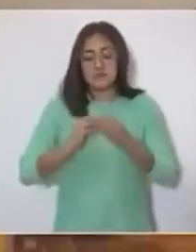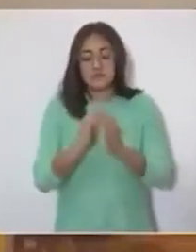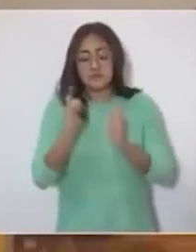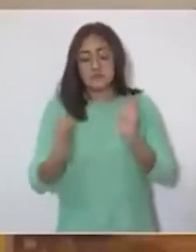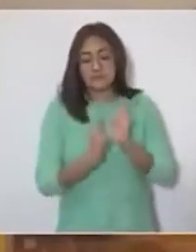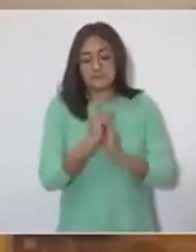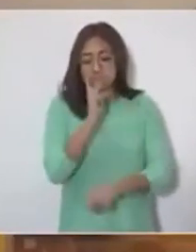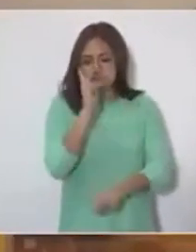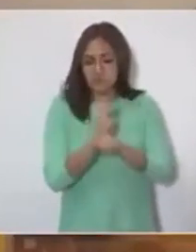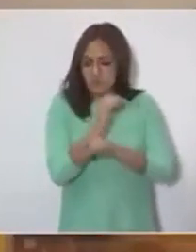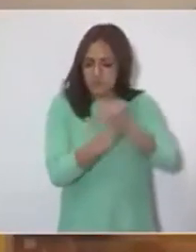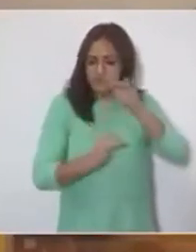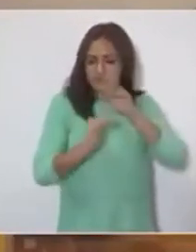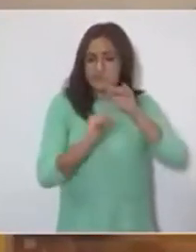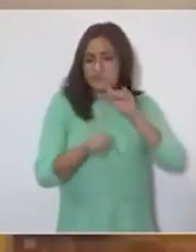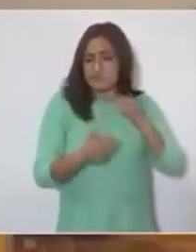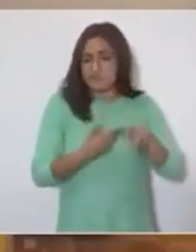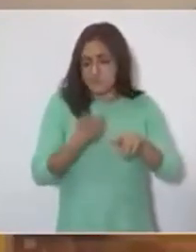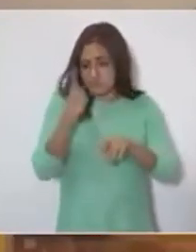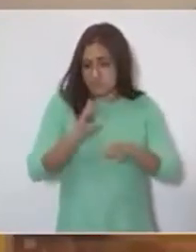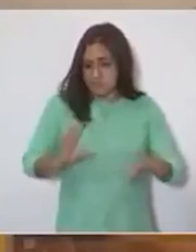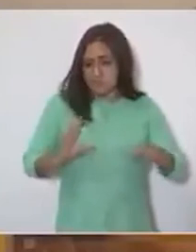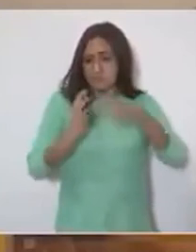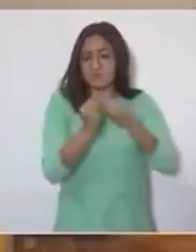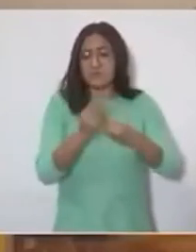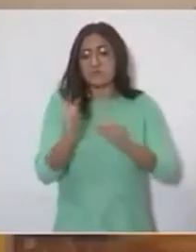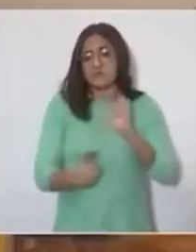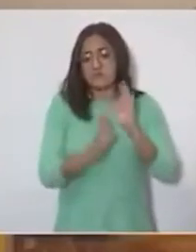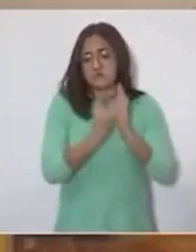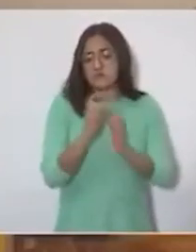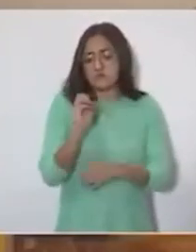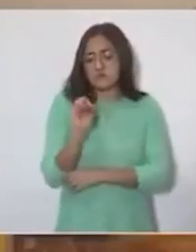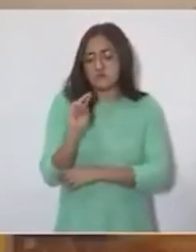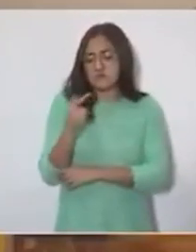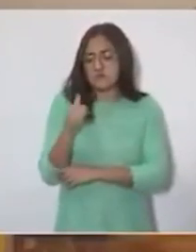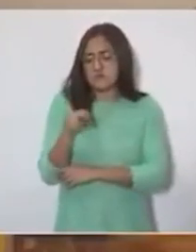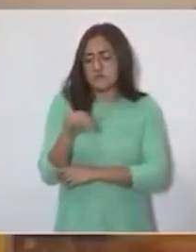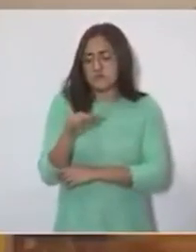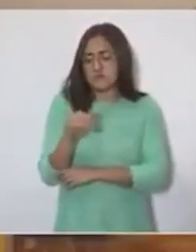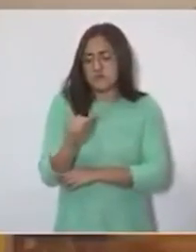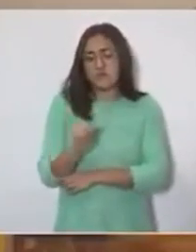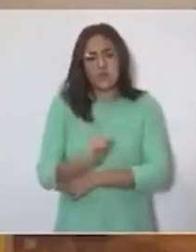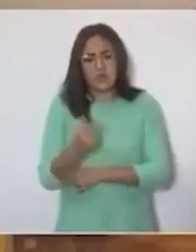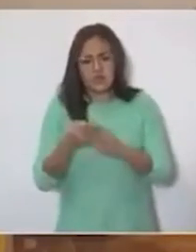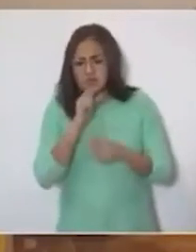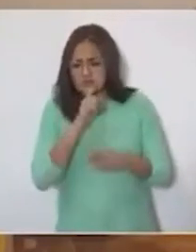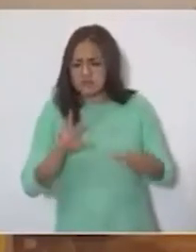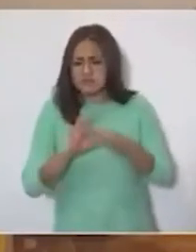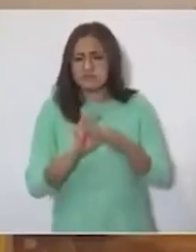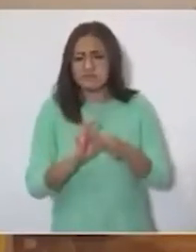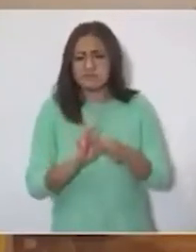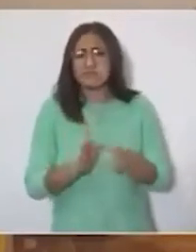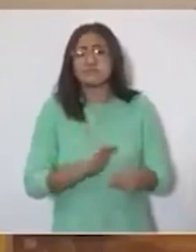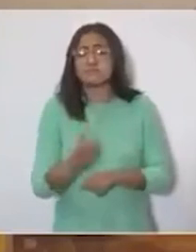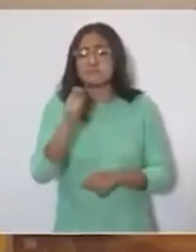leyes secundarias Leyes orgánicas básicamente entre otras de las cuales